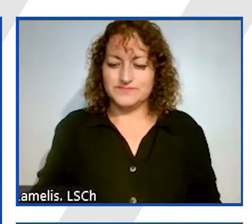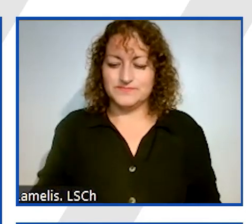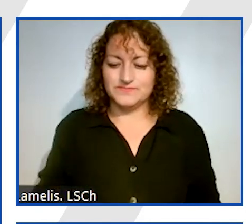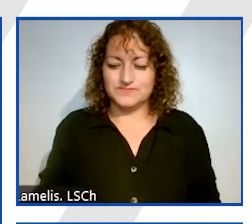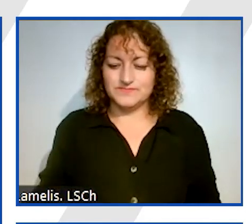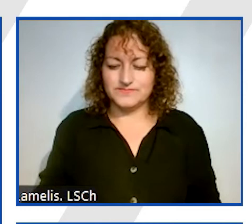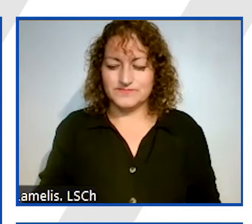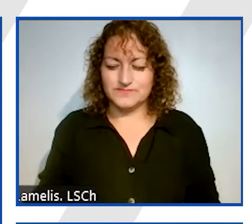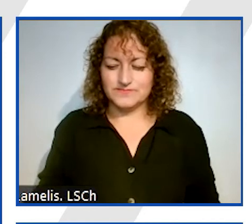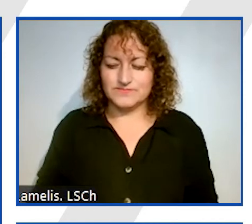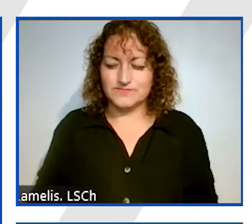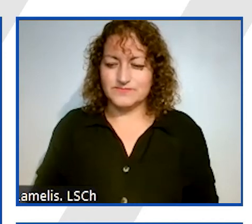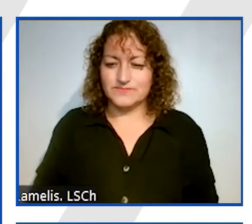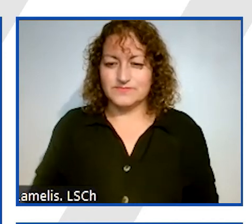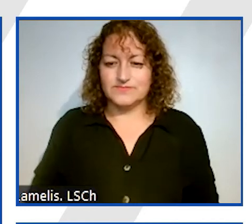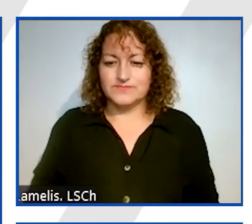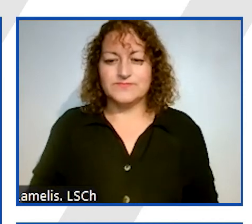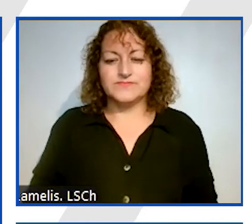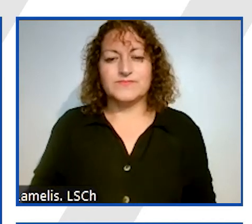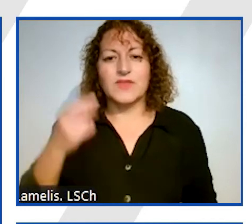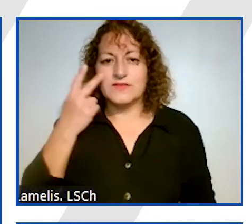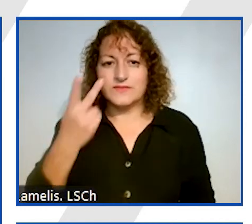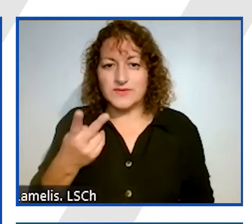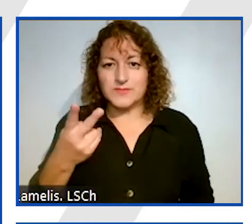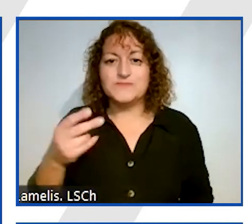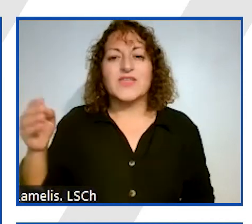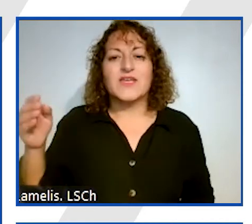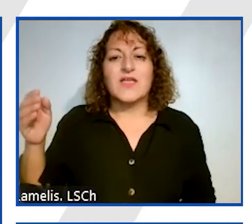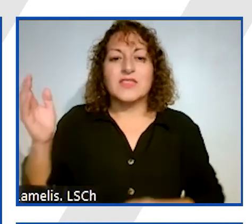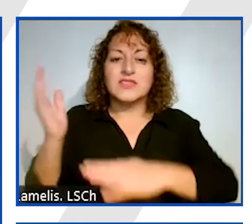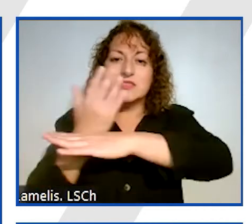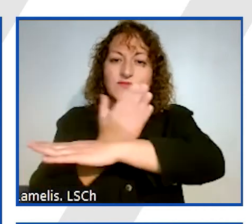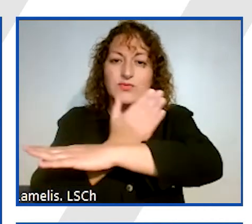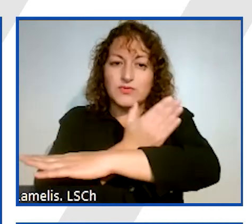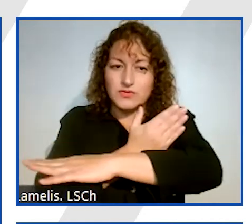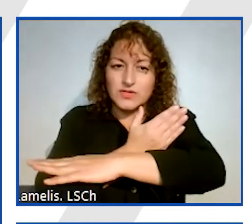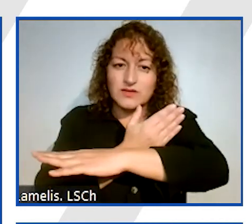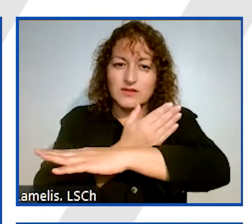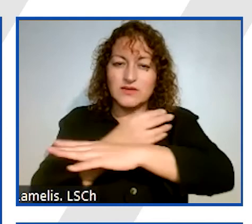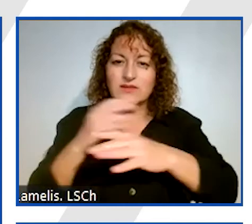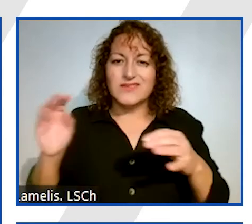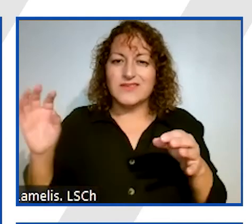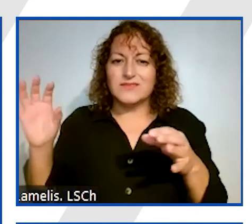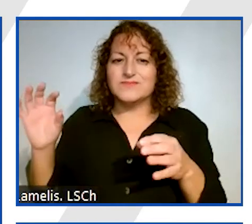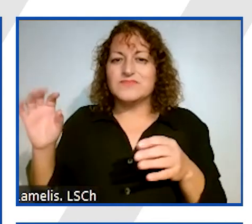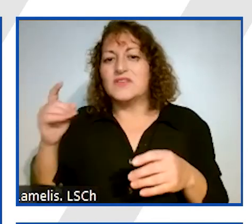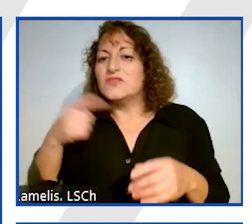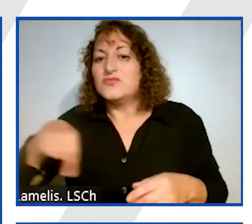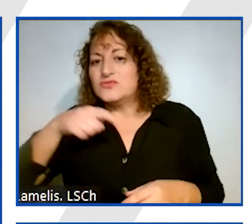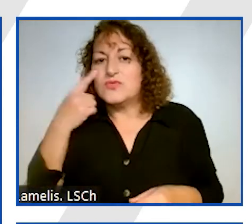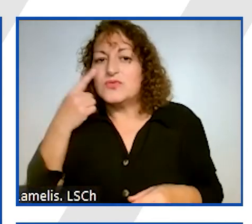Estos que están aquí son tiburones pelágicos, son tiburones más asociados al modelo tiburón que podemos